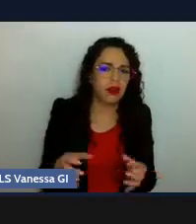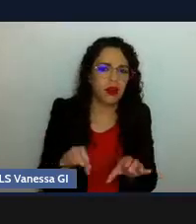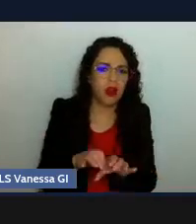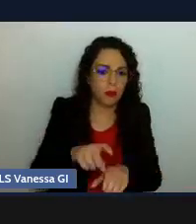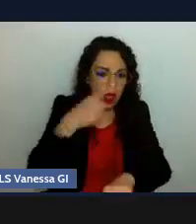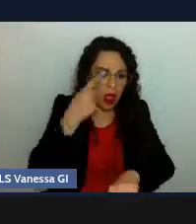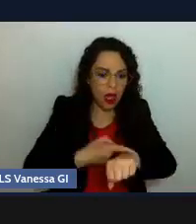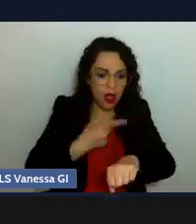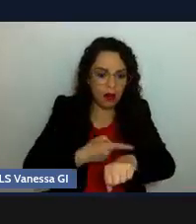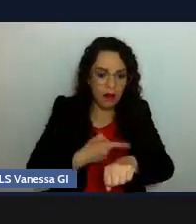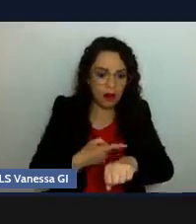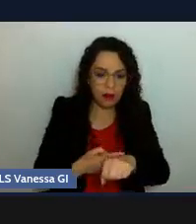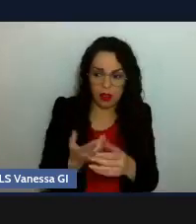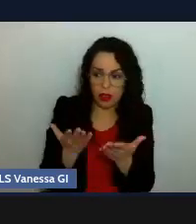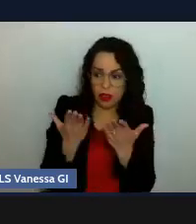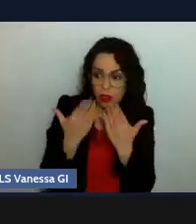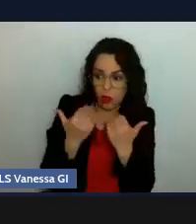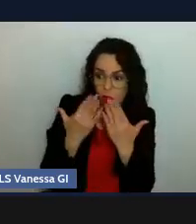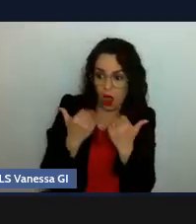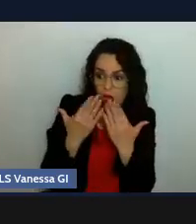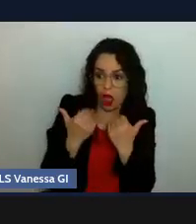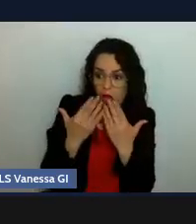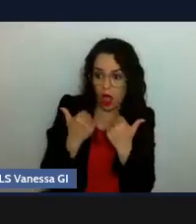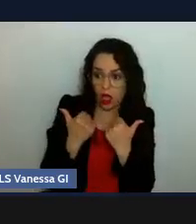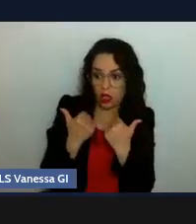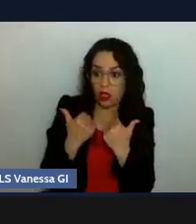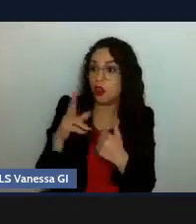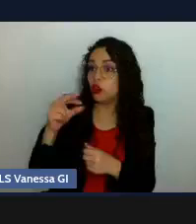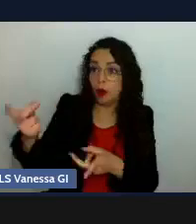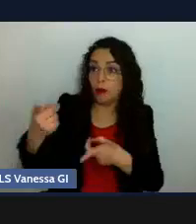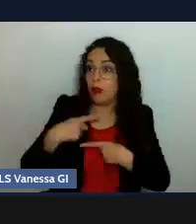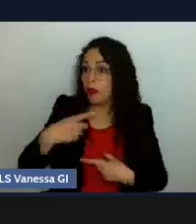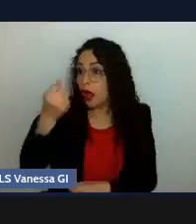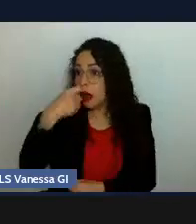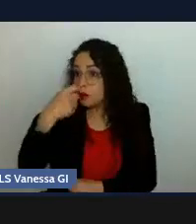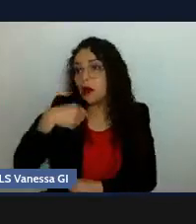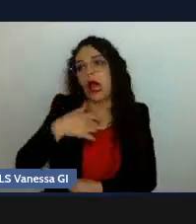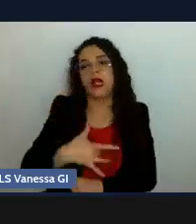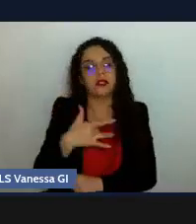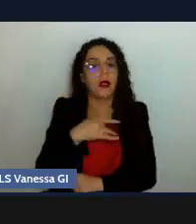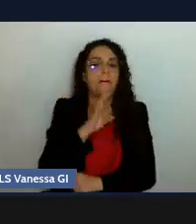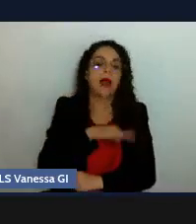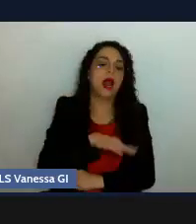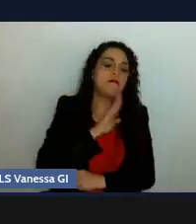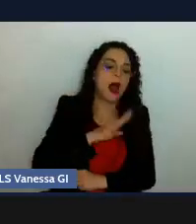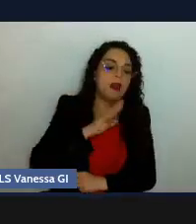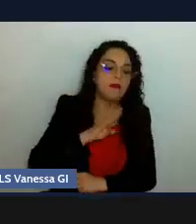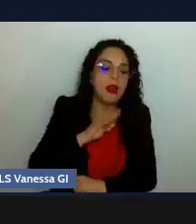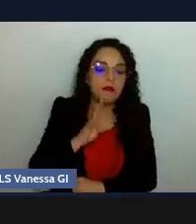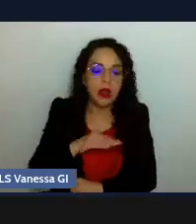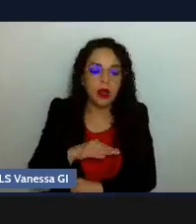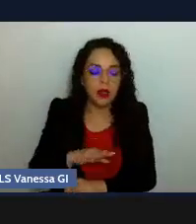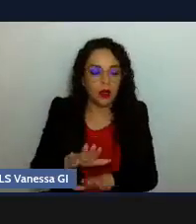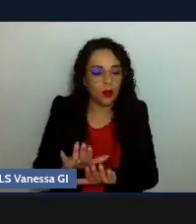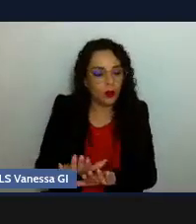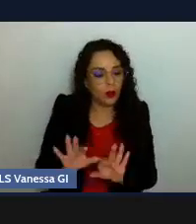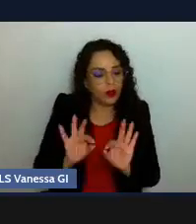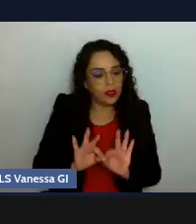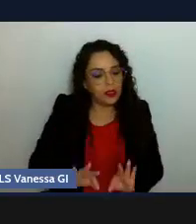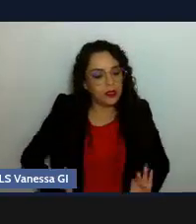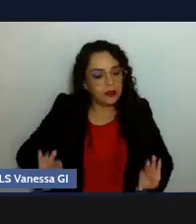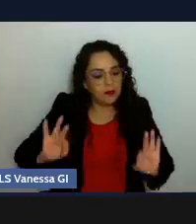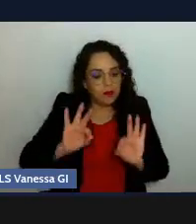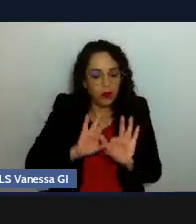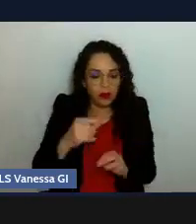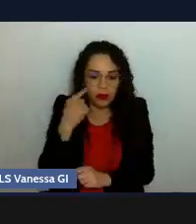si no me das un medicamento, yo no me siento bien. Entonces, ese es un punto que se sigue trabajando,